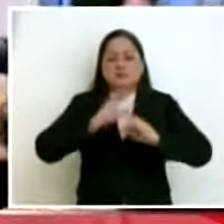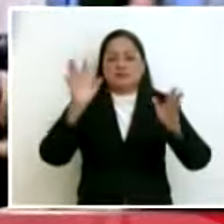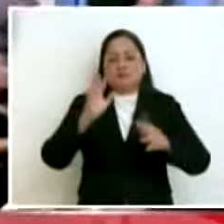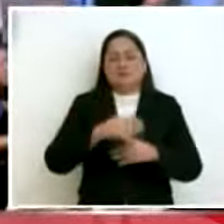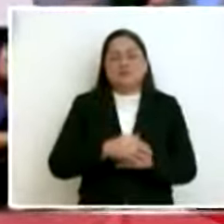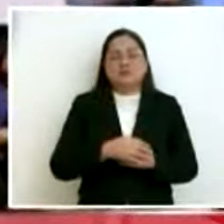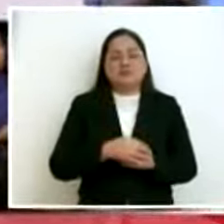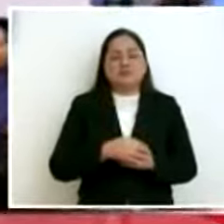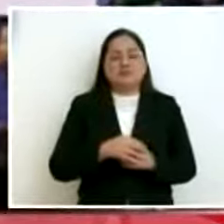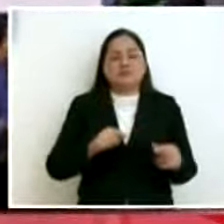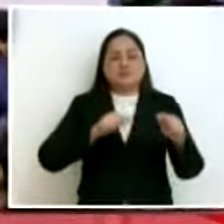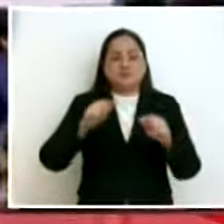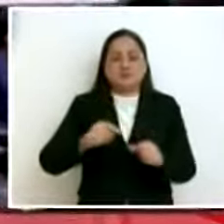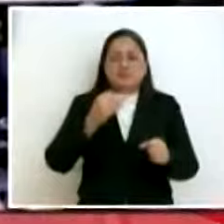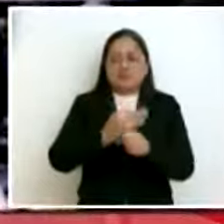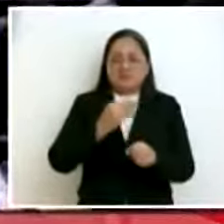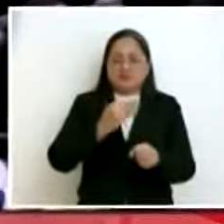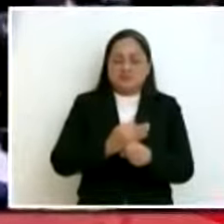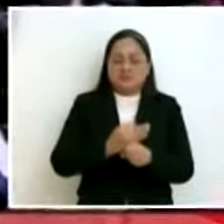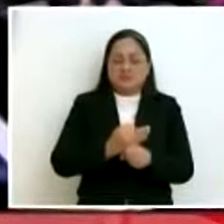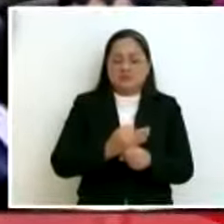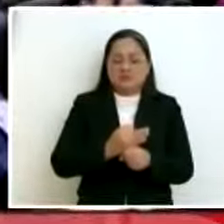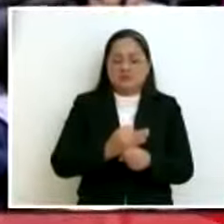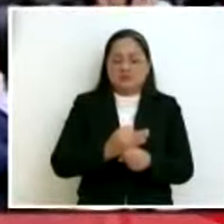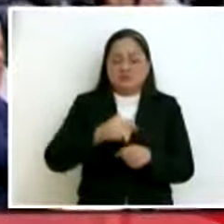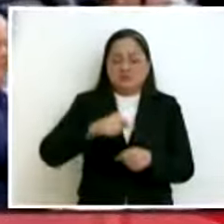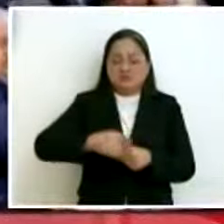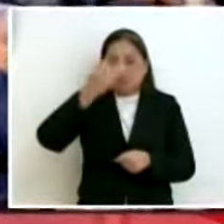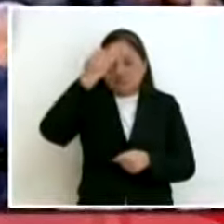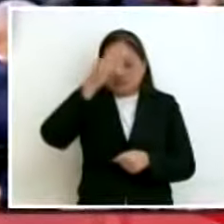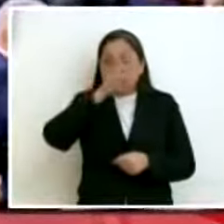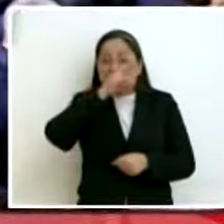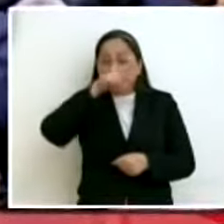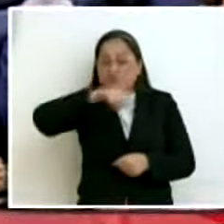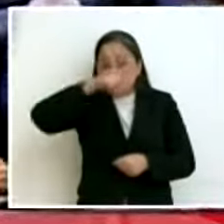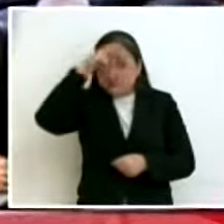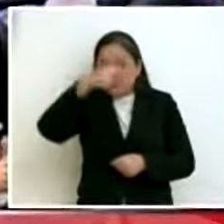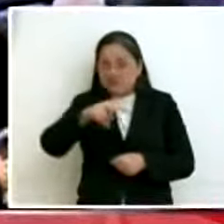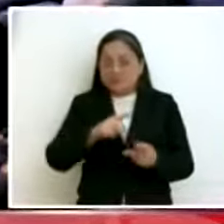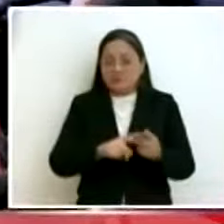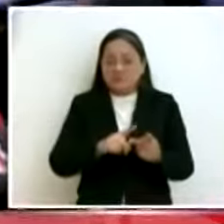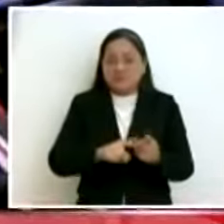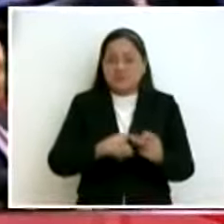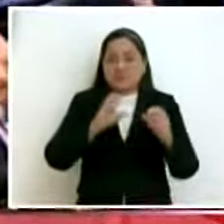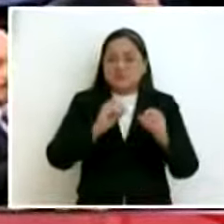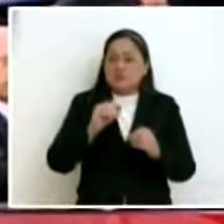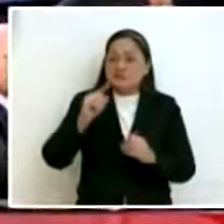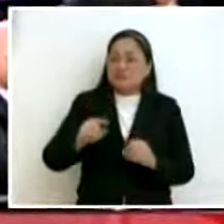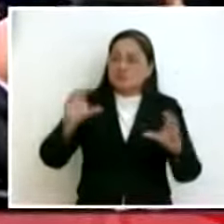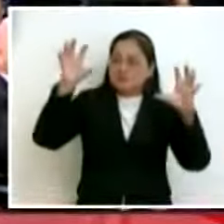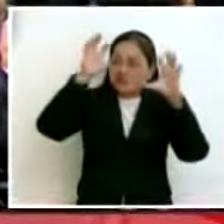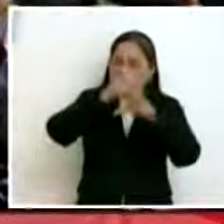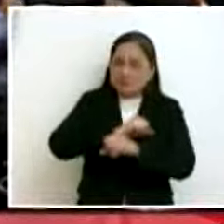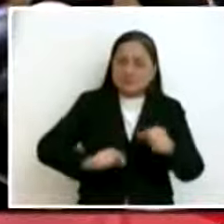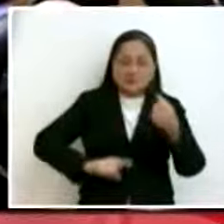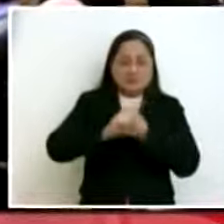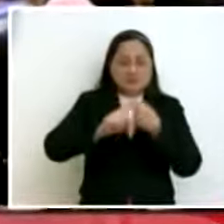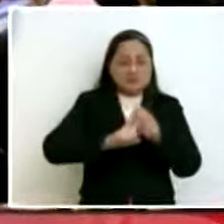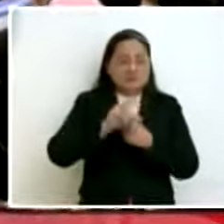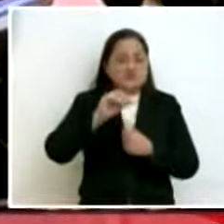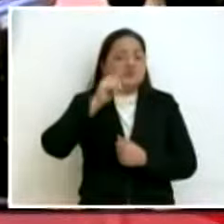que esta no es la hora más aciaga de la República ni son horas oscuras ni mañana se acabó